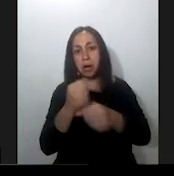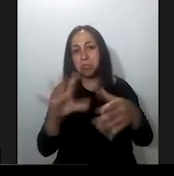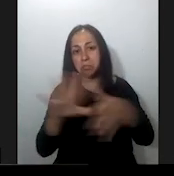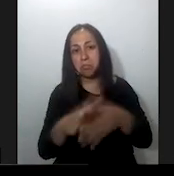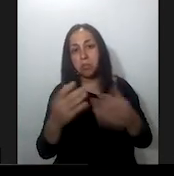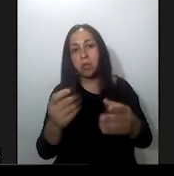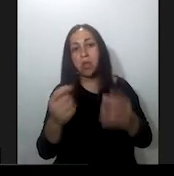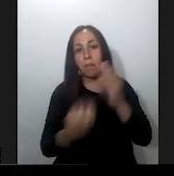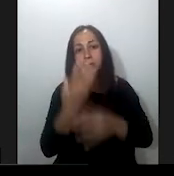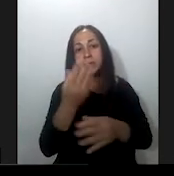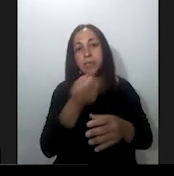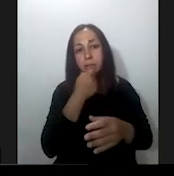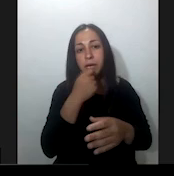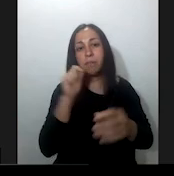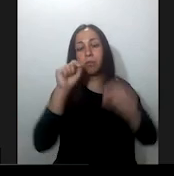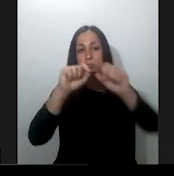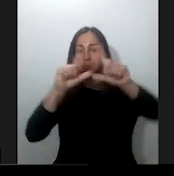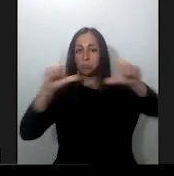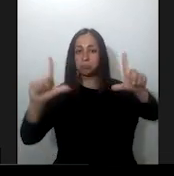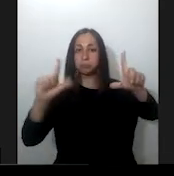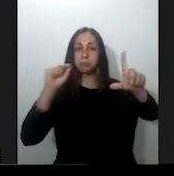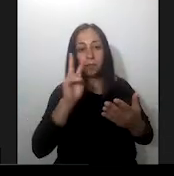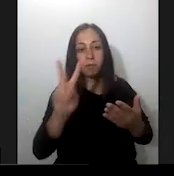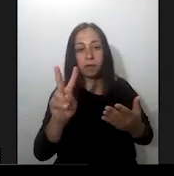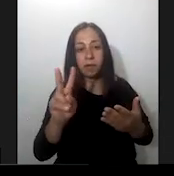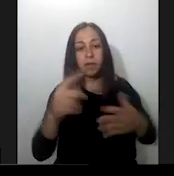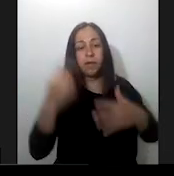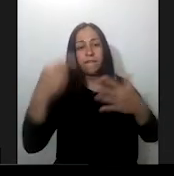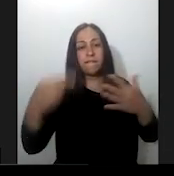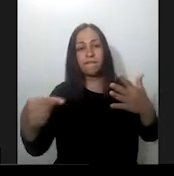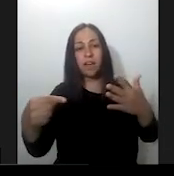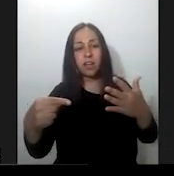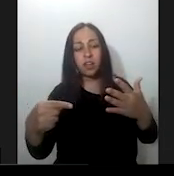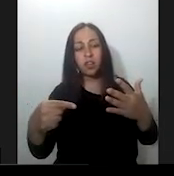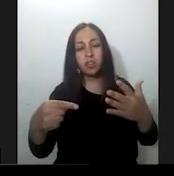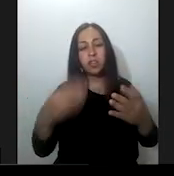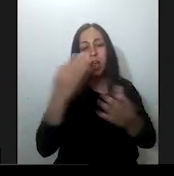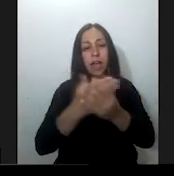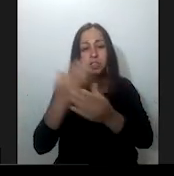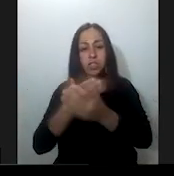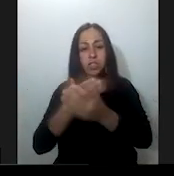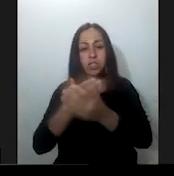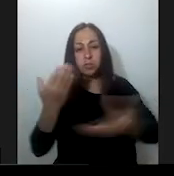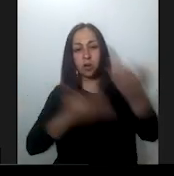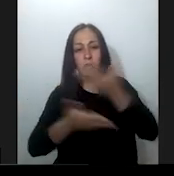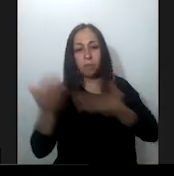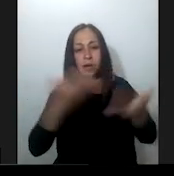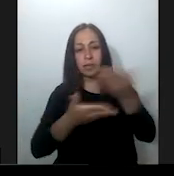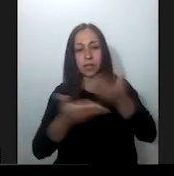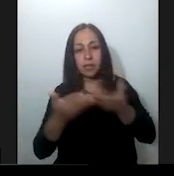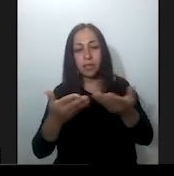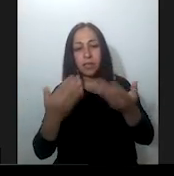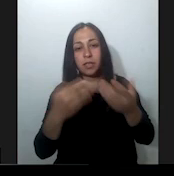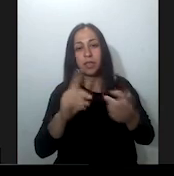perfectamente trabajar con esto. Comienza ahora, por ejemplo. Acá pueden ver, acá tengo varios archivos que